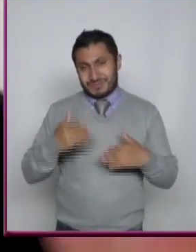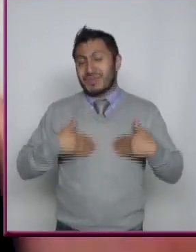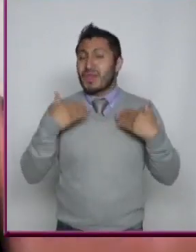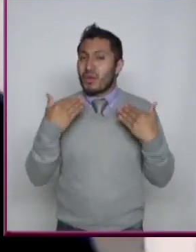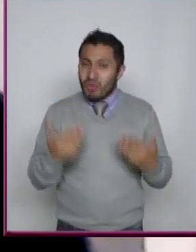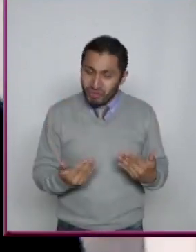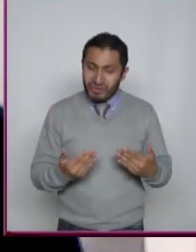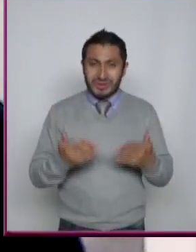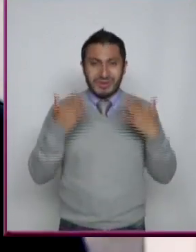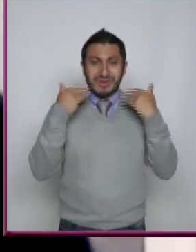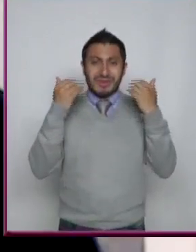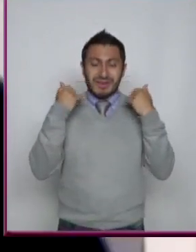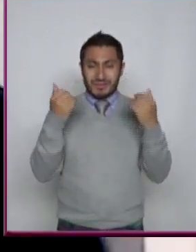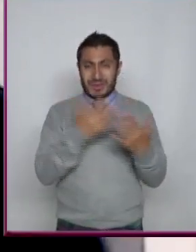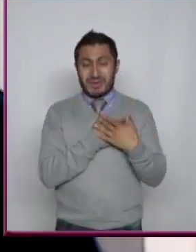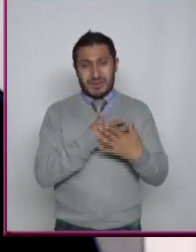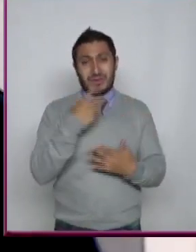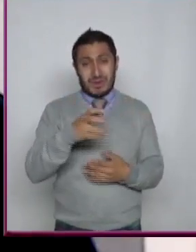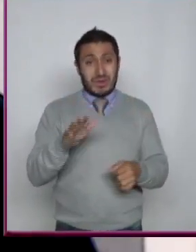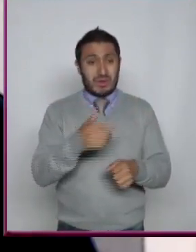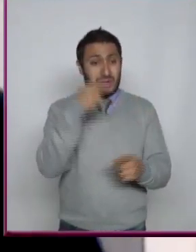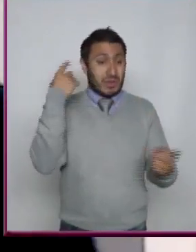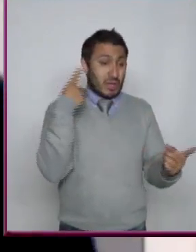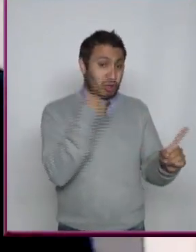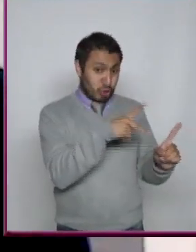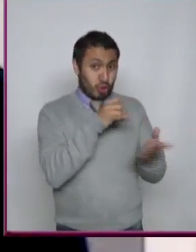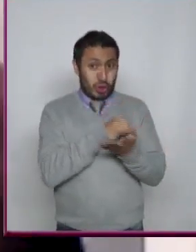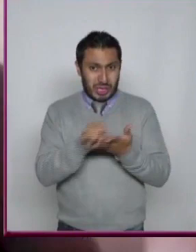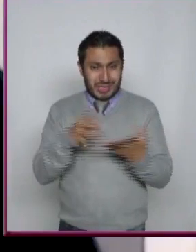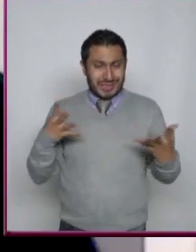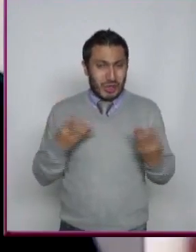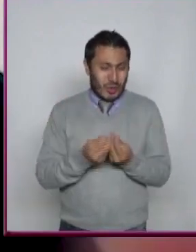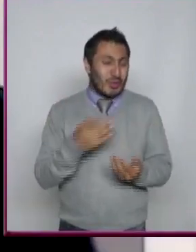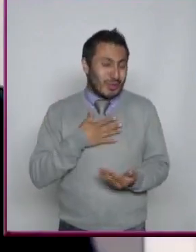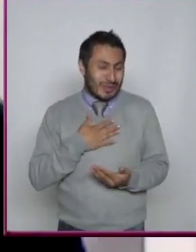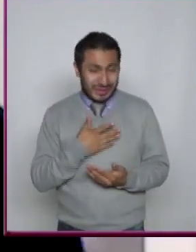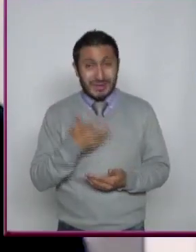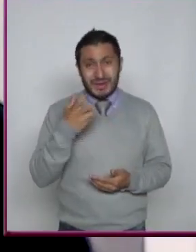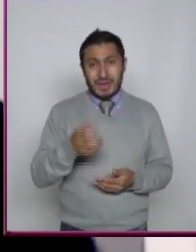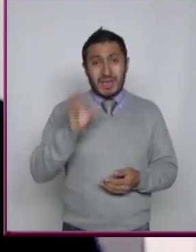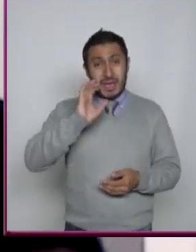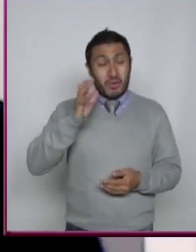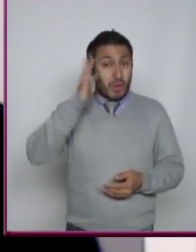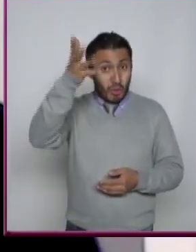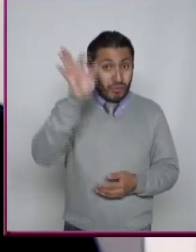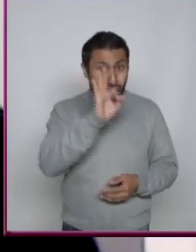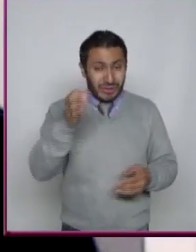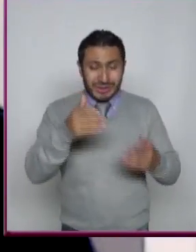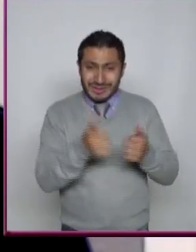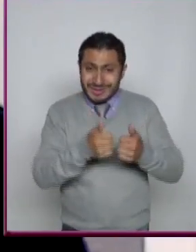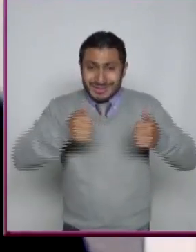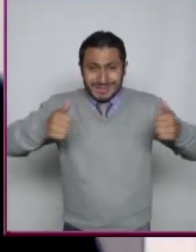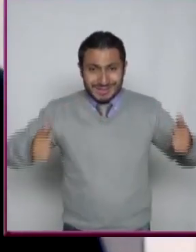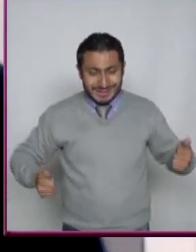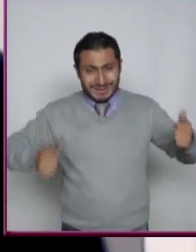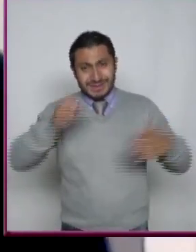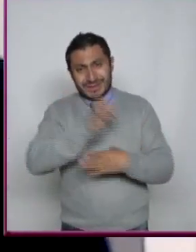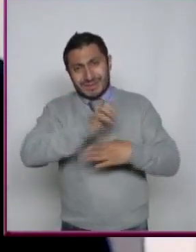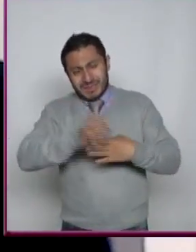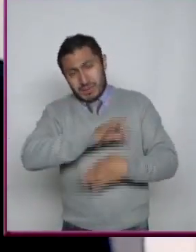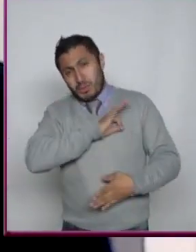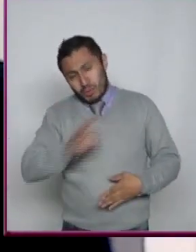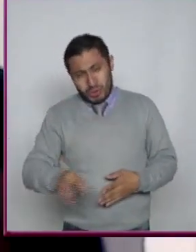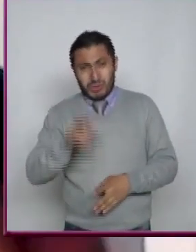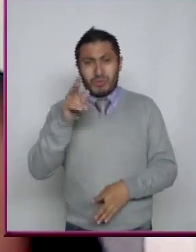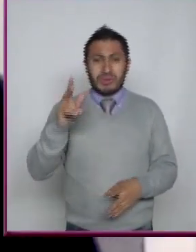nosotros en la vida, porque así lo quiere hacer, y que en el momento en que los caminos se dividan, en el momento en el que ya no coincidamos, pues podamos pasar